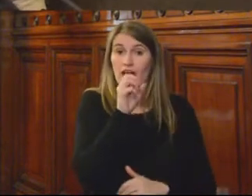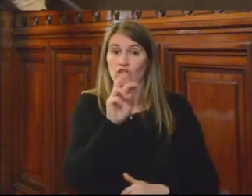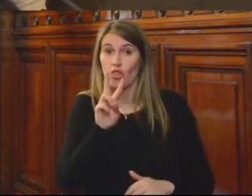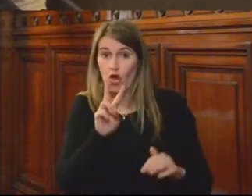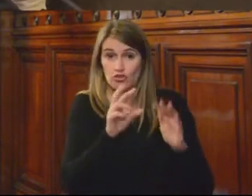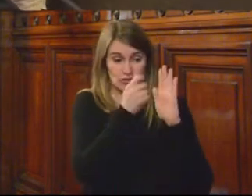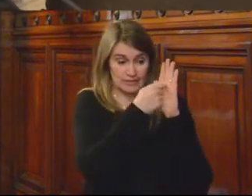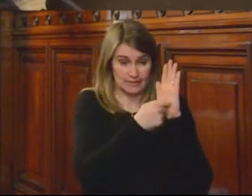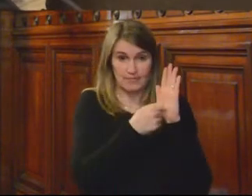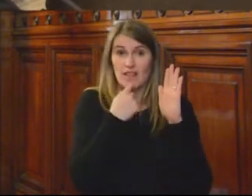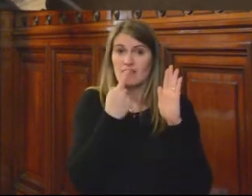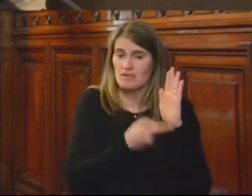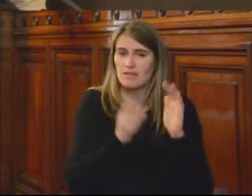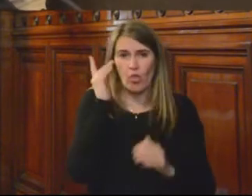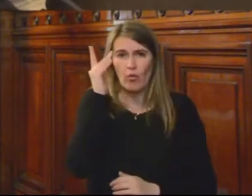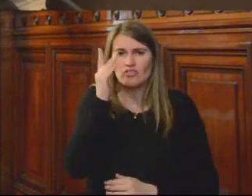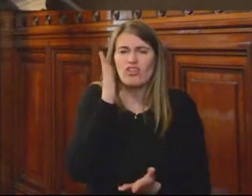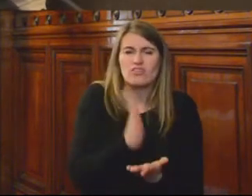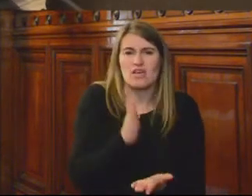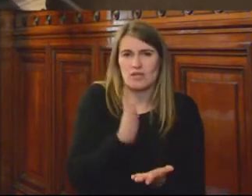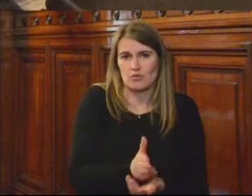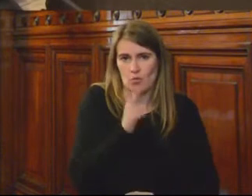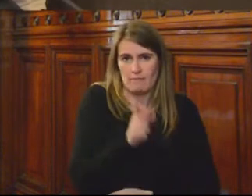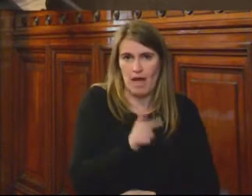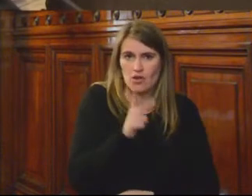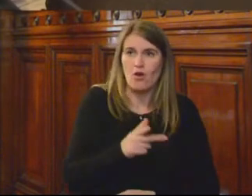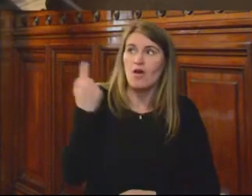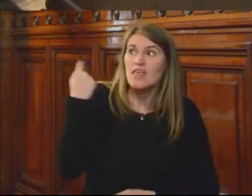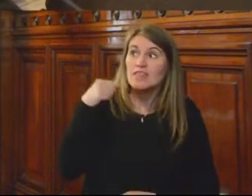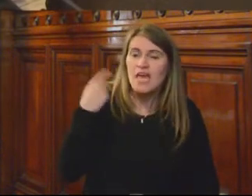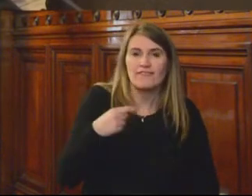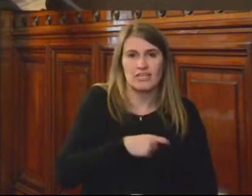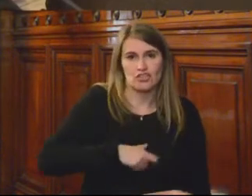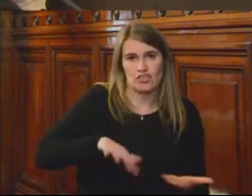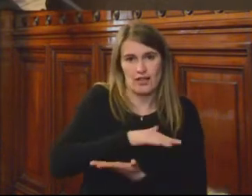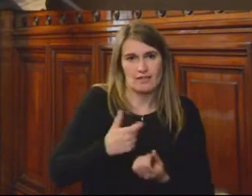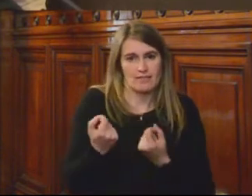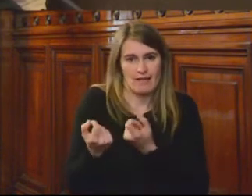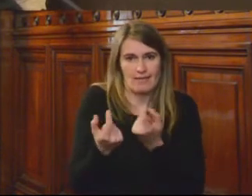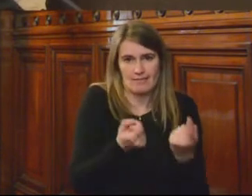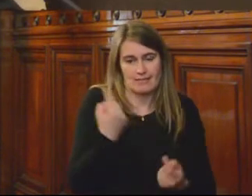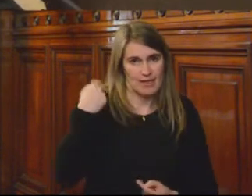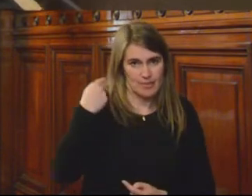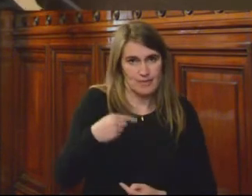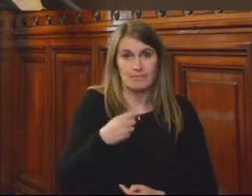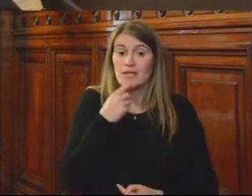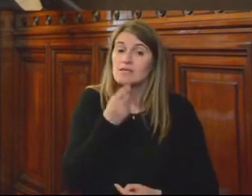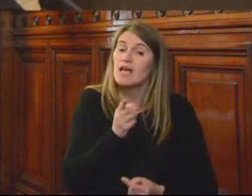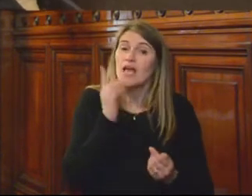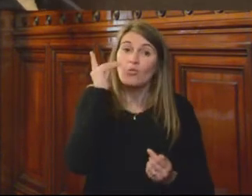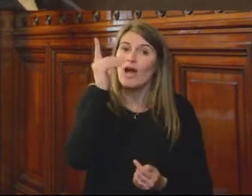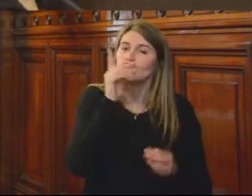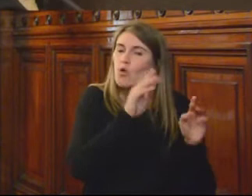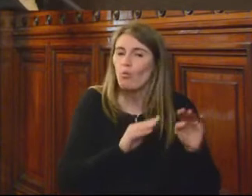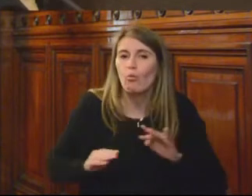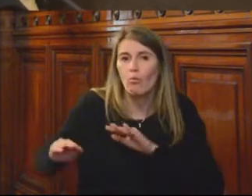consagra la educación como un derecho humano y como un deber social, que establece que la educación es democrática,